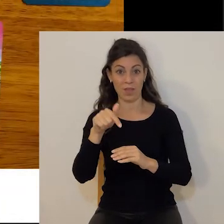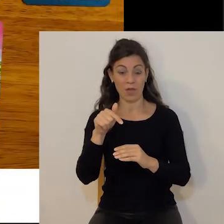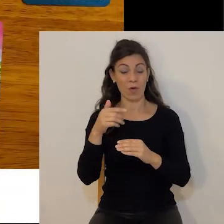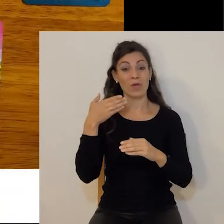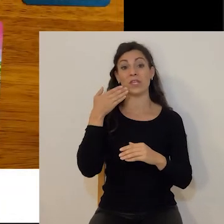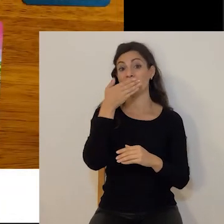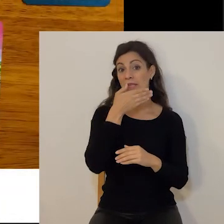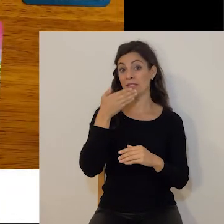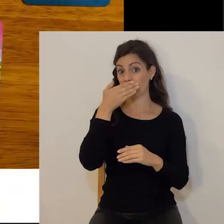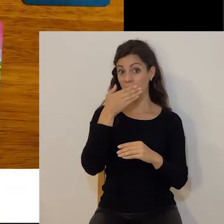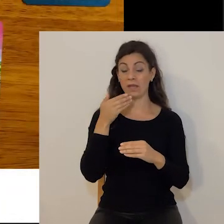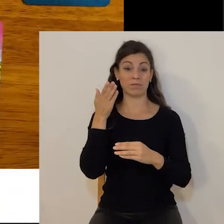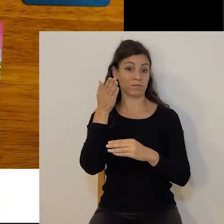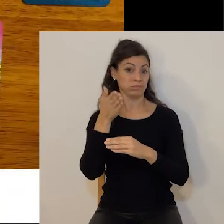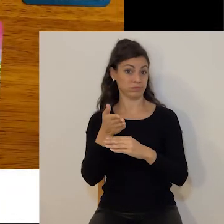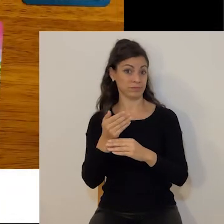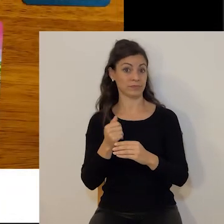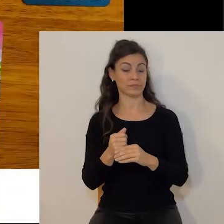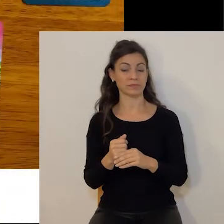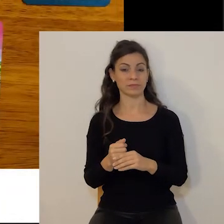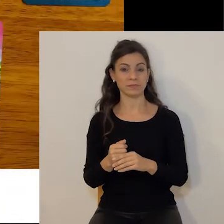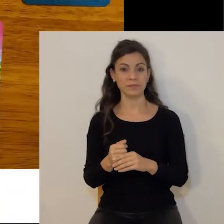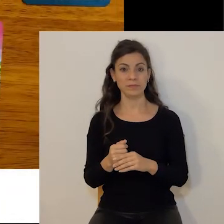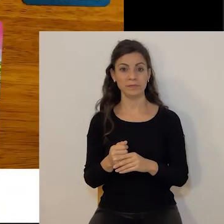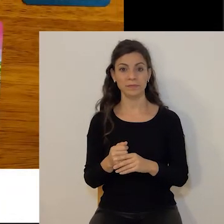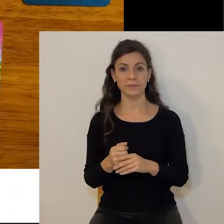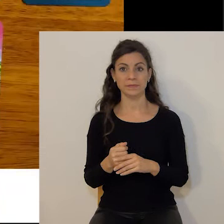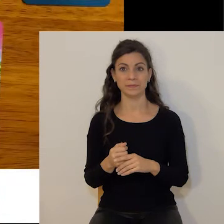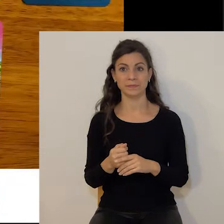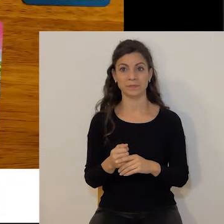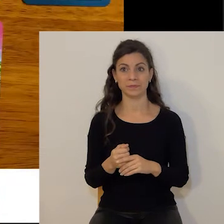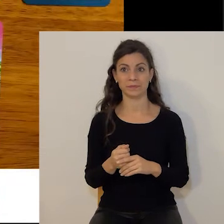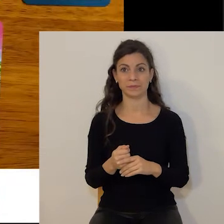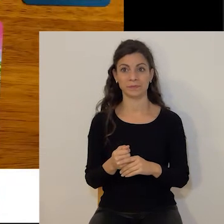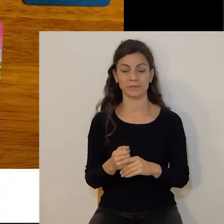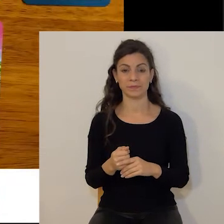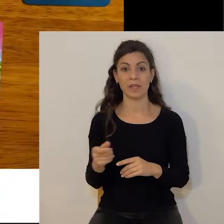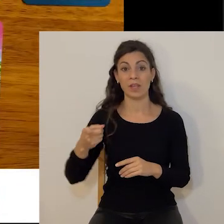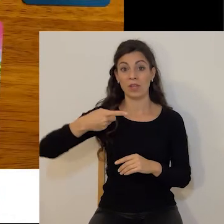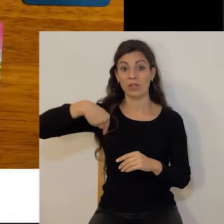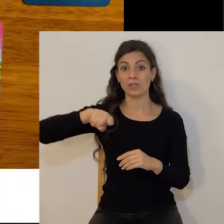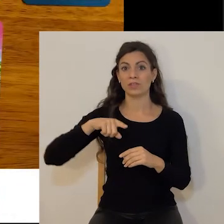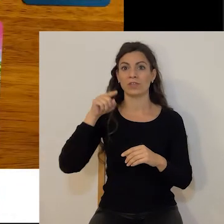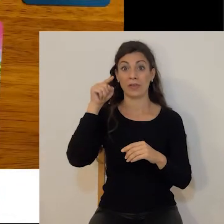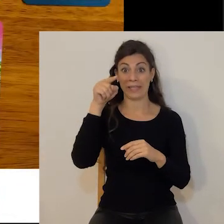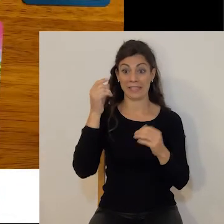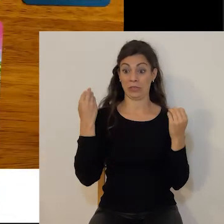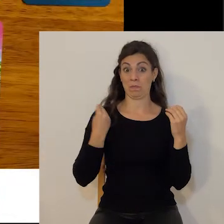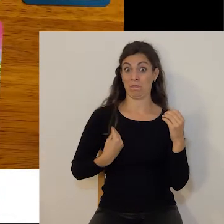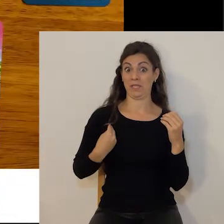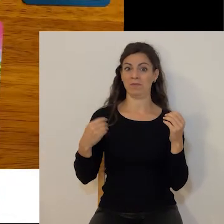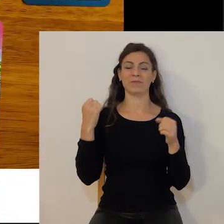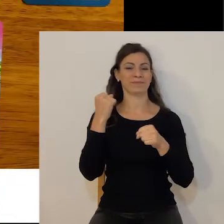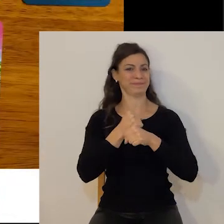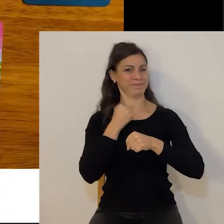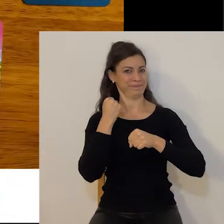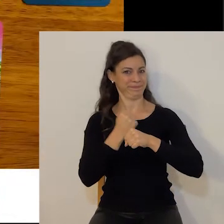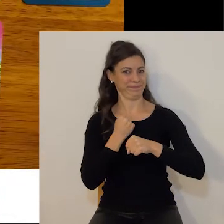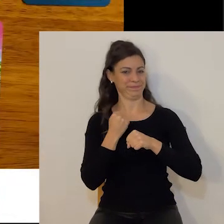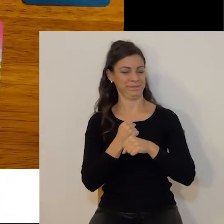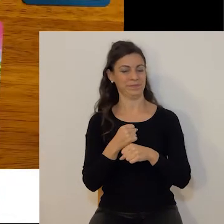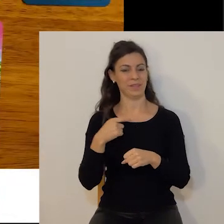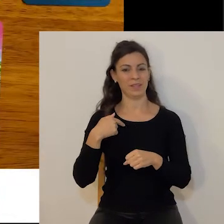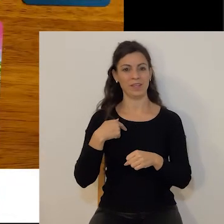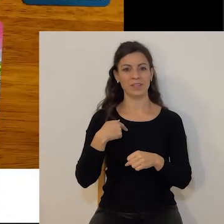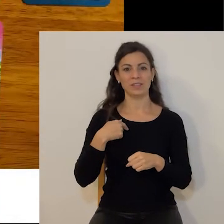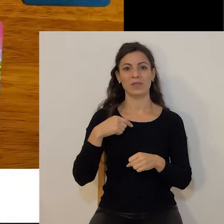escuela y hemos trabajado esto. Me he llevado a